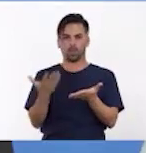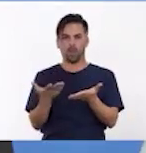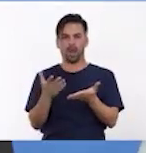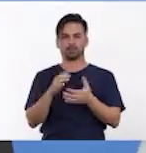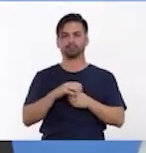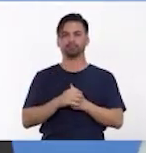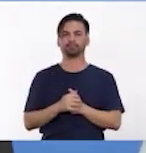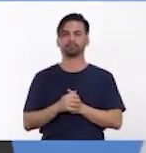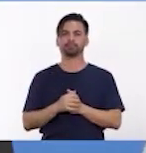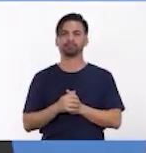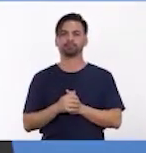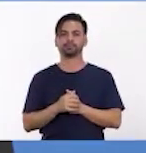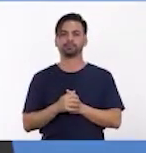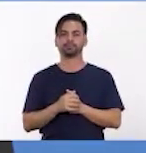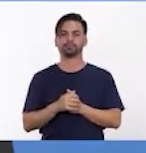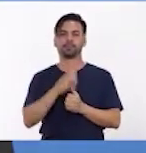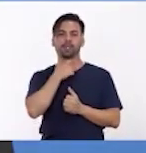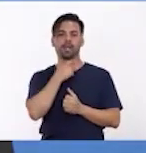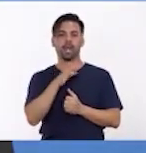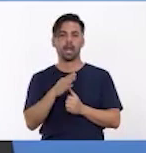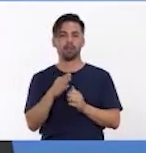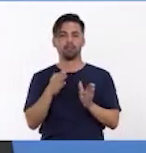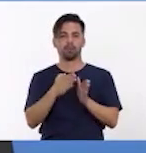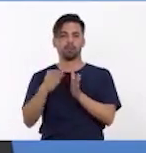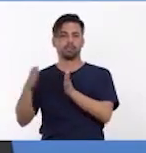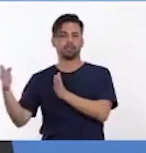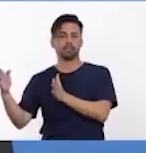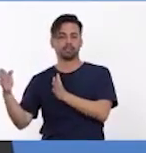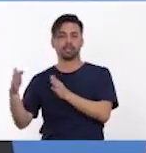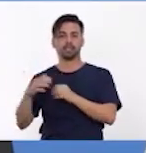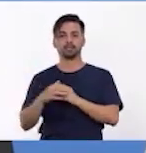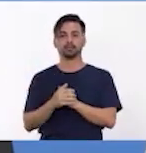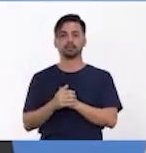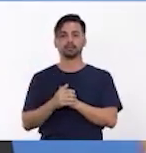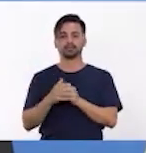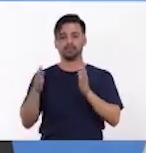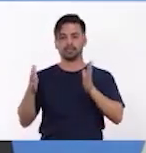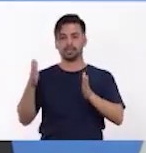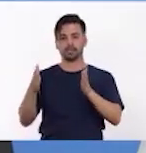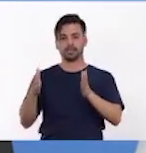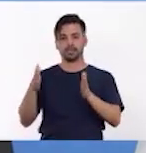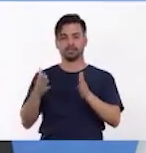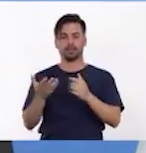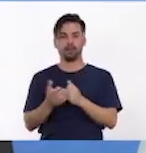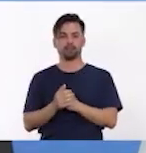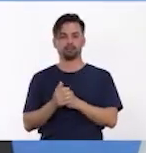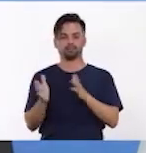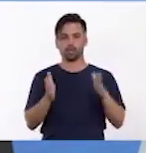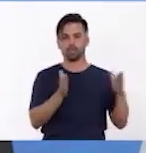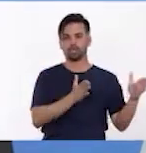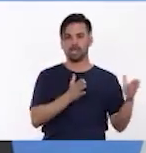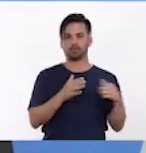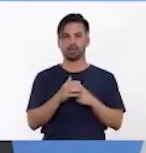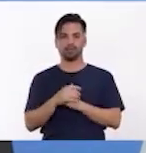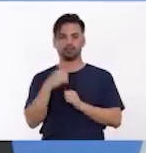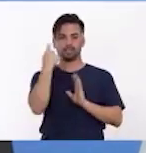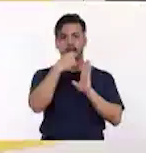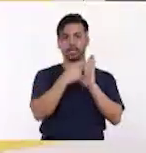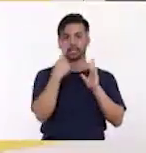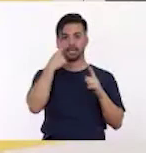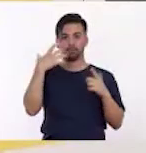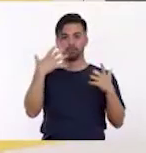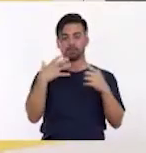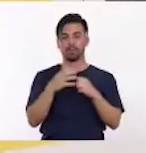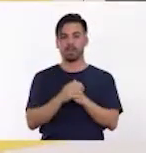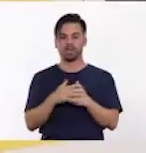su localidad. El que vive en la región central, allí, Santipíritu, no debe faltarle Trinidad y el Valle de los Ingenios, no se le puede escapar.